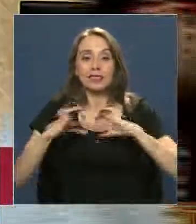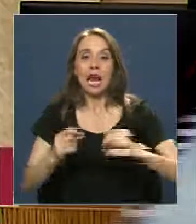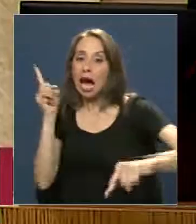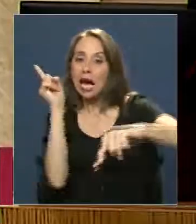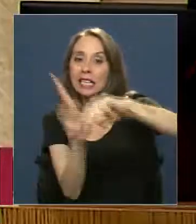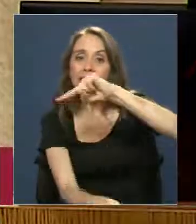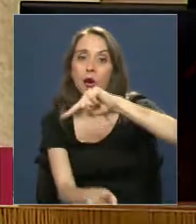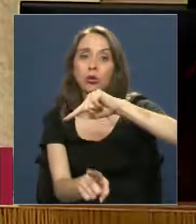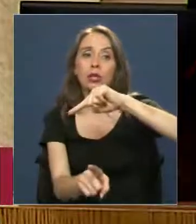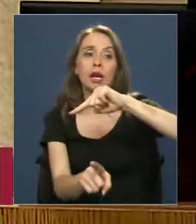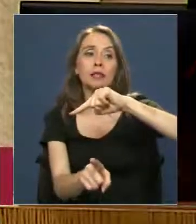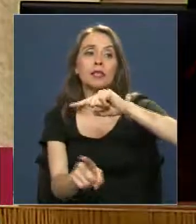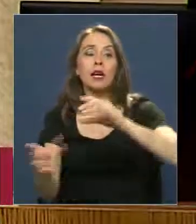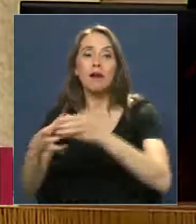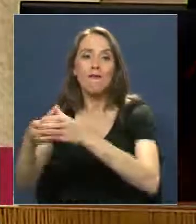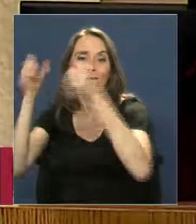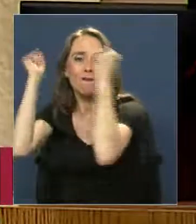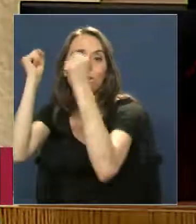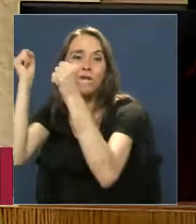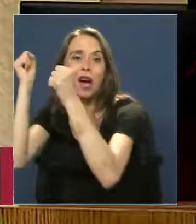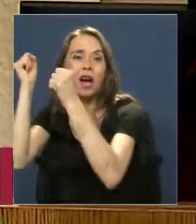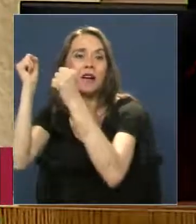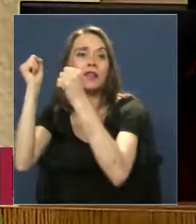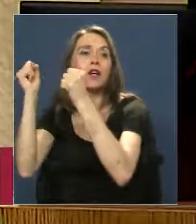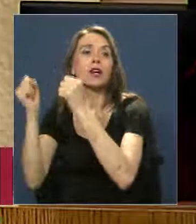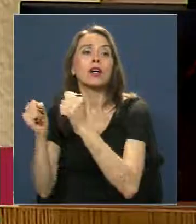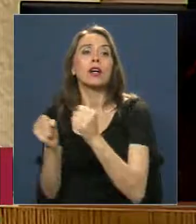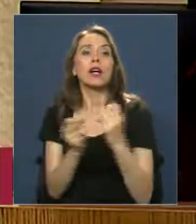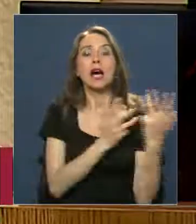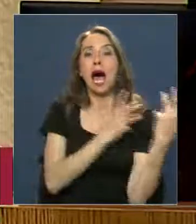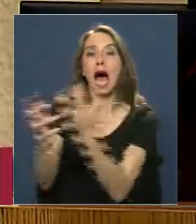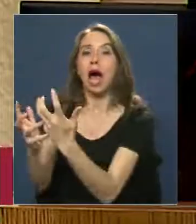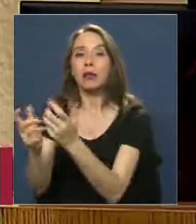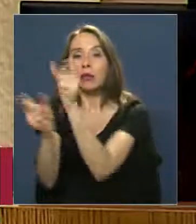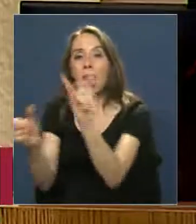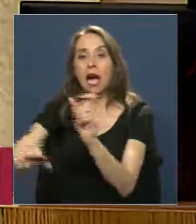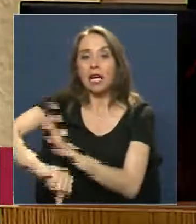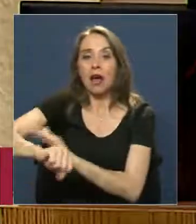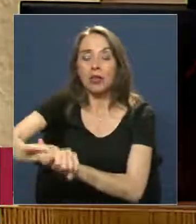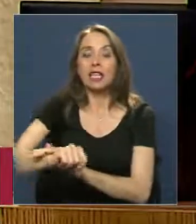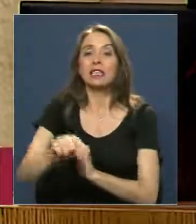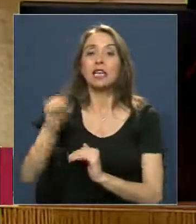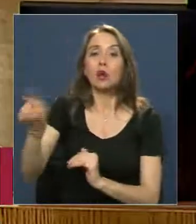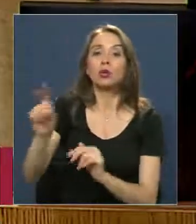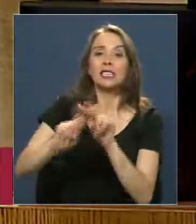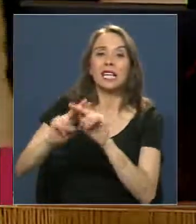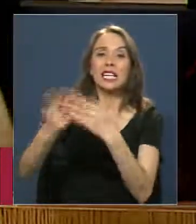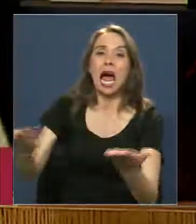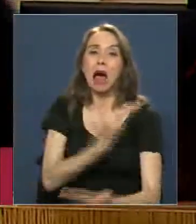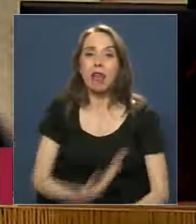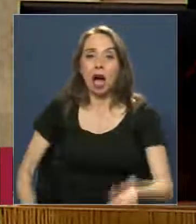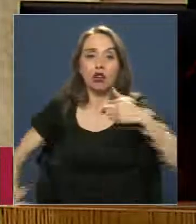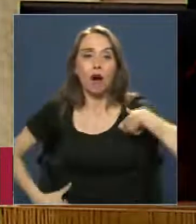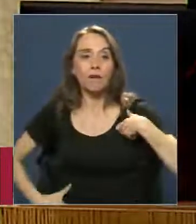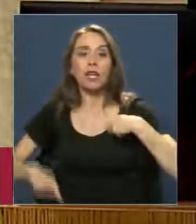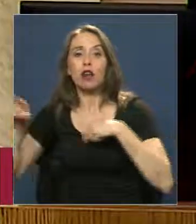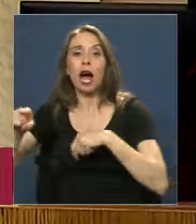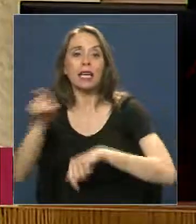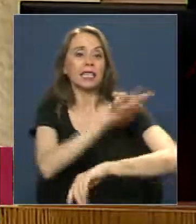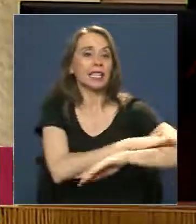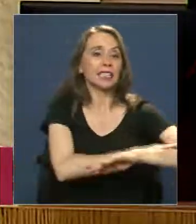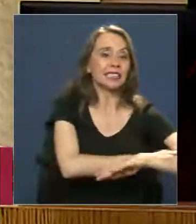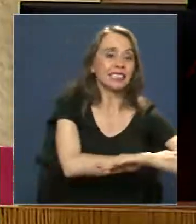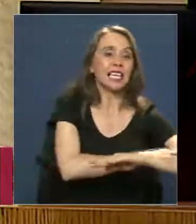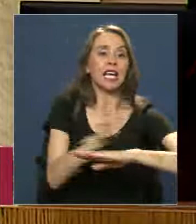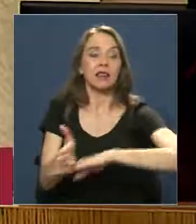tratamiento de barras bravas cuando ataca a la derecha y les dice ustedes fueron gobierno y no hicieron nada? ¿Y cómo cuando aquí la izquierda, centro